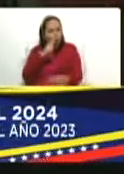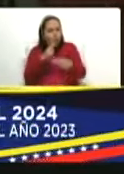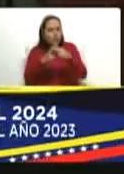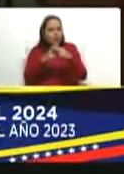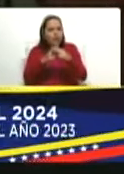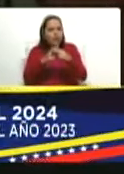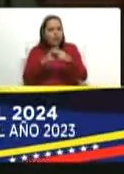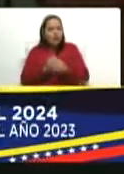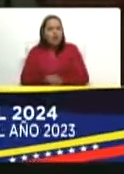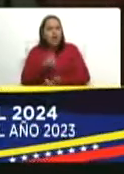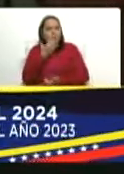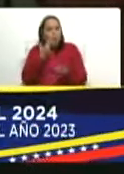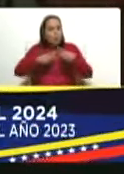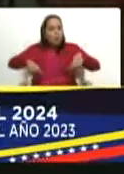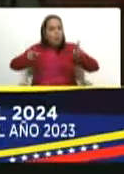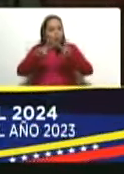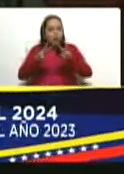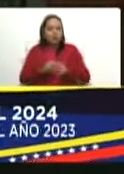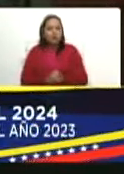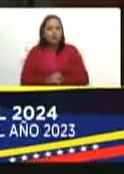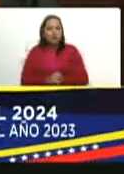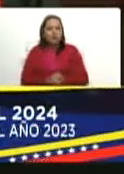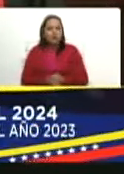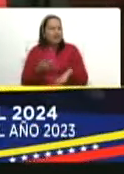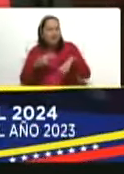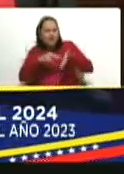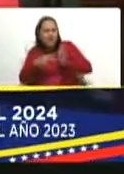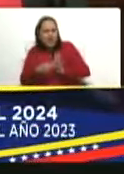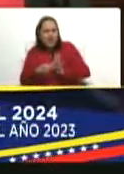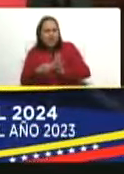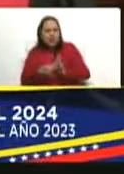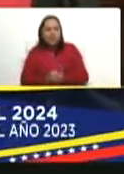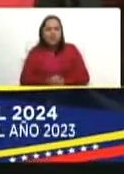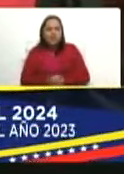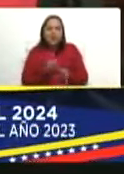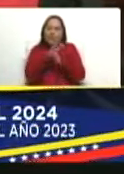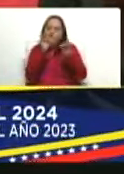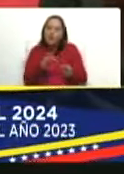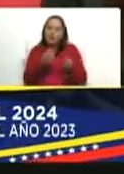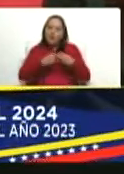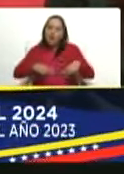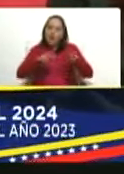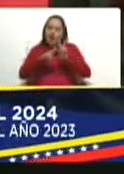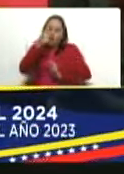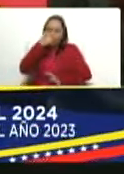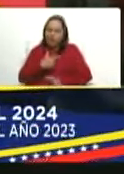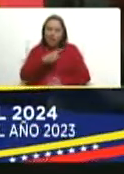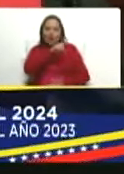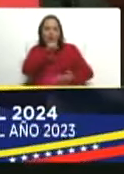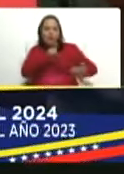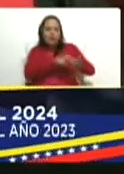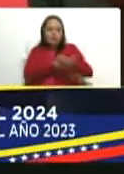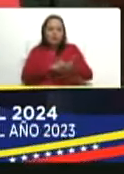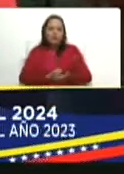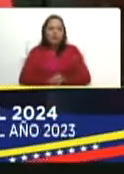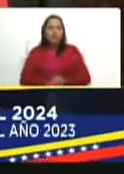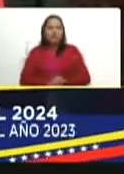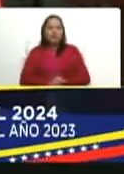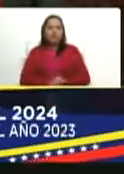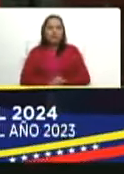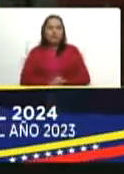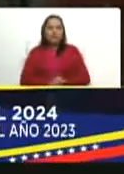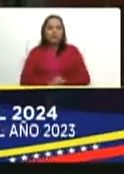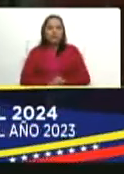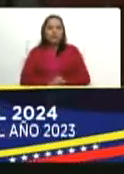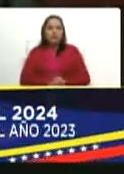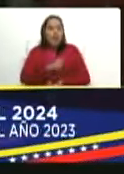el decoro. Es decir, cualidades morales, personales. Aún